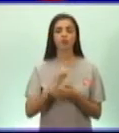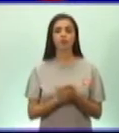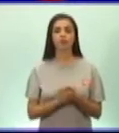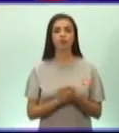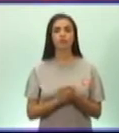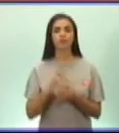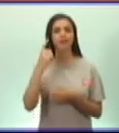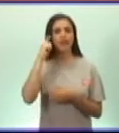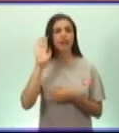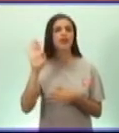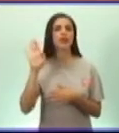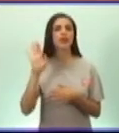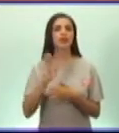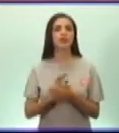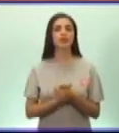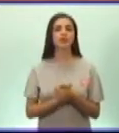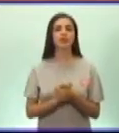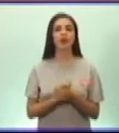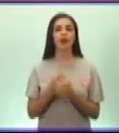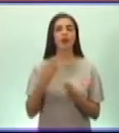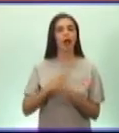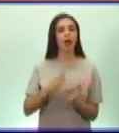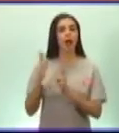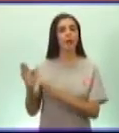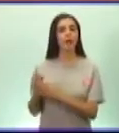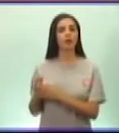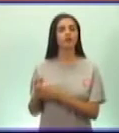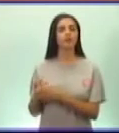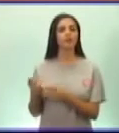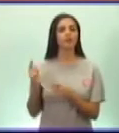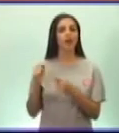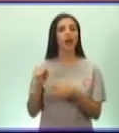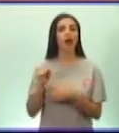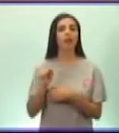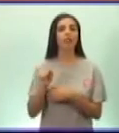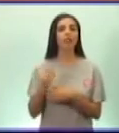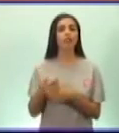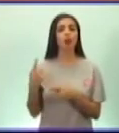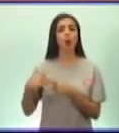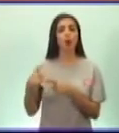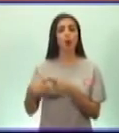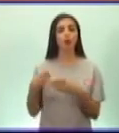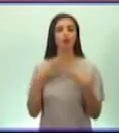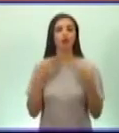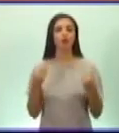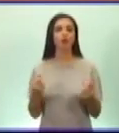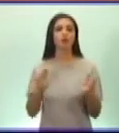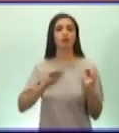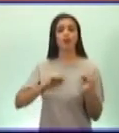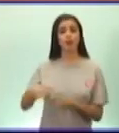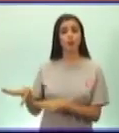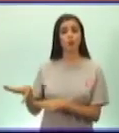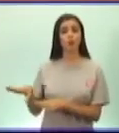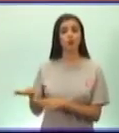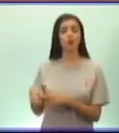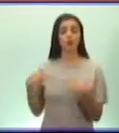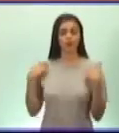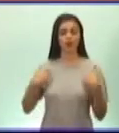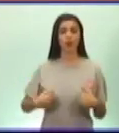¿Crees además que existan otras sustancias que se excreten o expulsen de nuestro